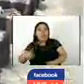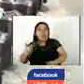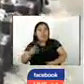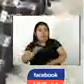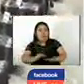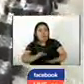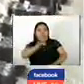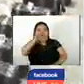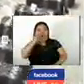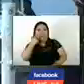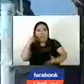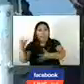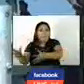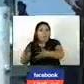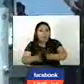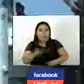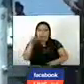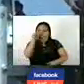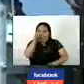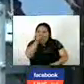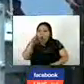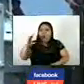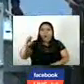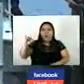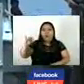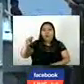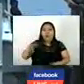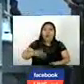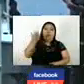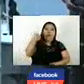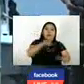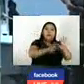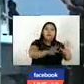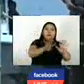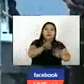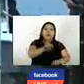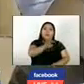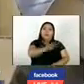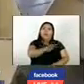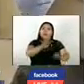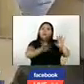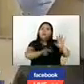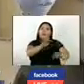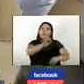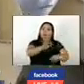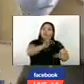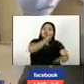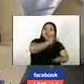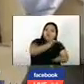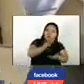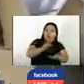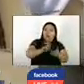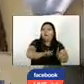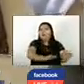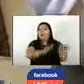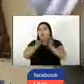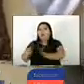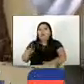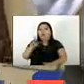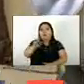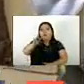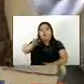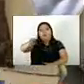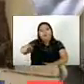un aumento en las incautaciones de cocaína, pasando de 99.47 kilogramos en el año 2019 a